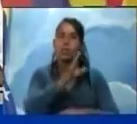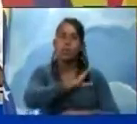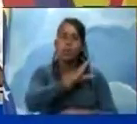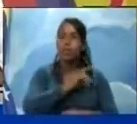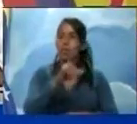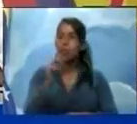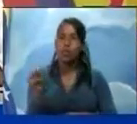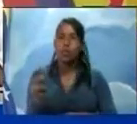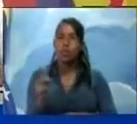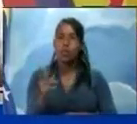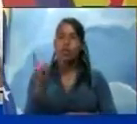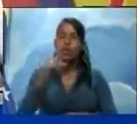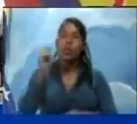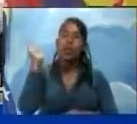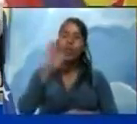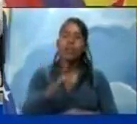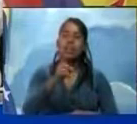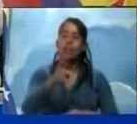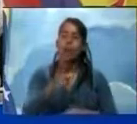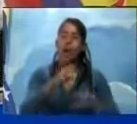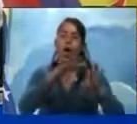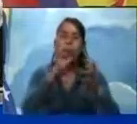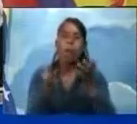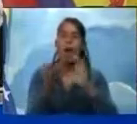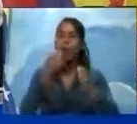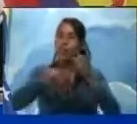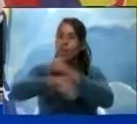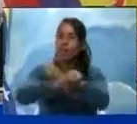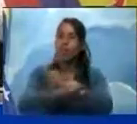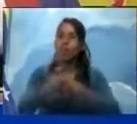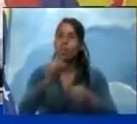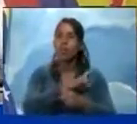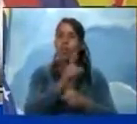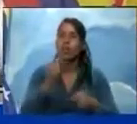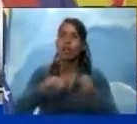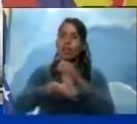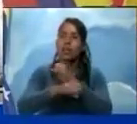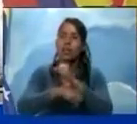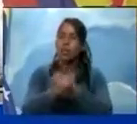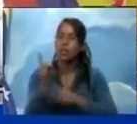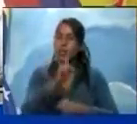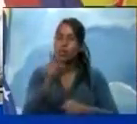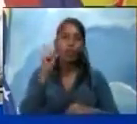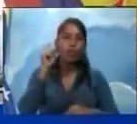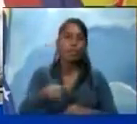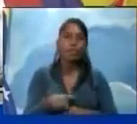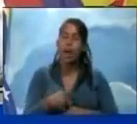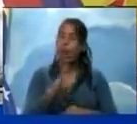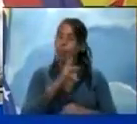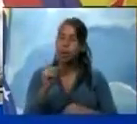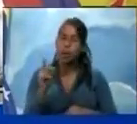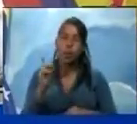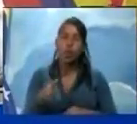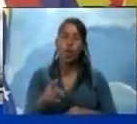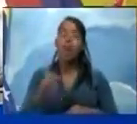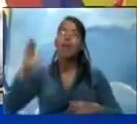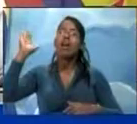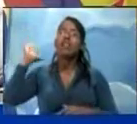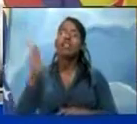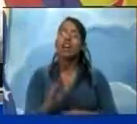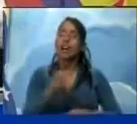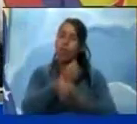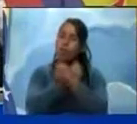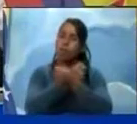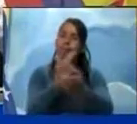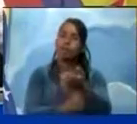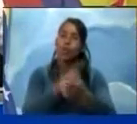argentinos, no le trajo un balón de fútbol de los que patea Messi, tampoco, le trajo,